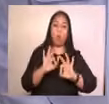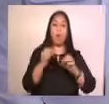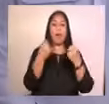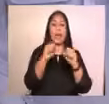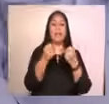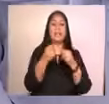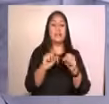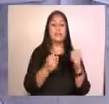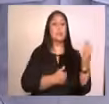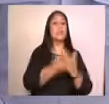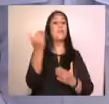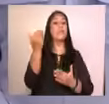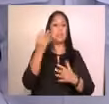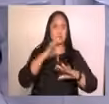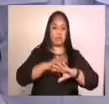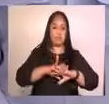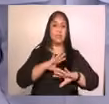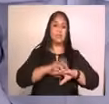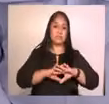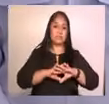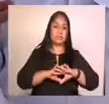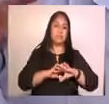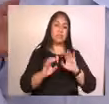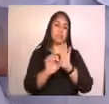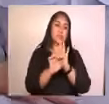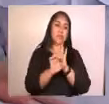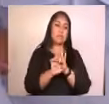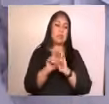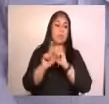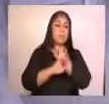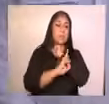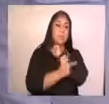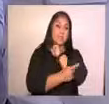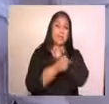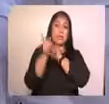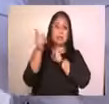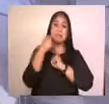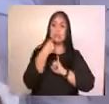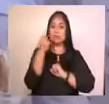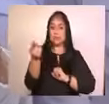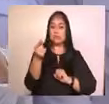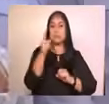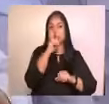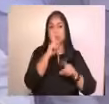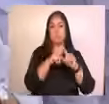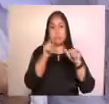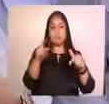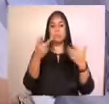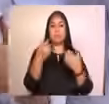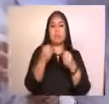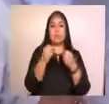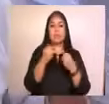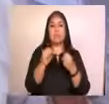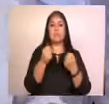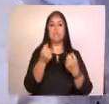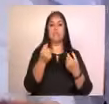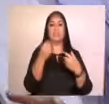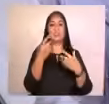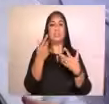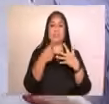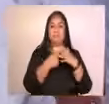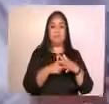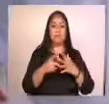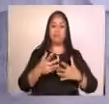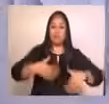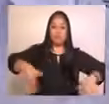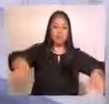de nuevas cárceles, como por ejemplo la de Huehuetenango que nos estaban diciendo, que van a ser construidas desde cero